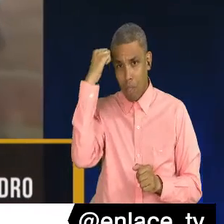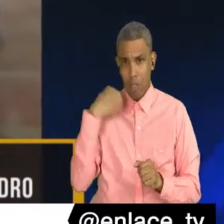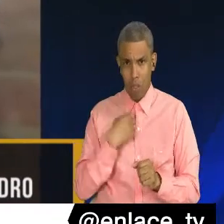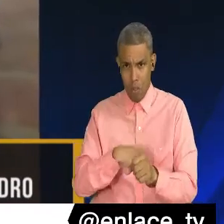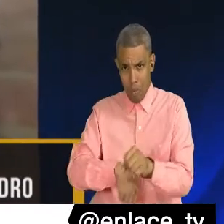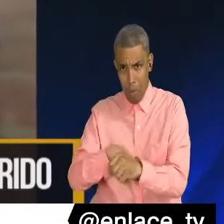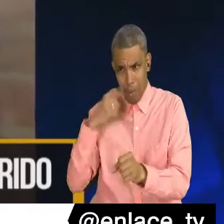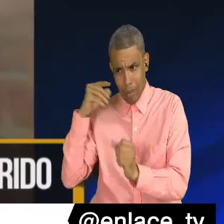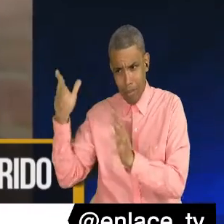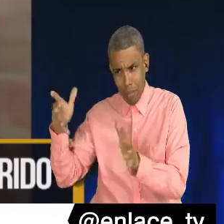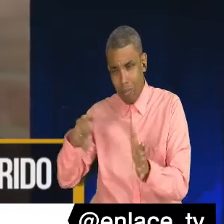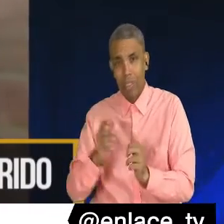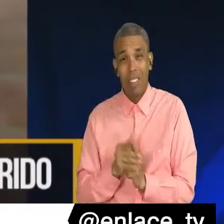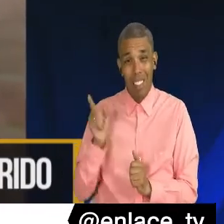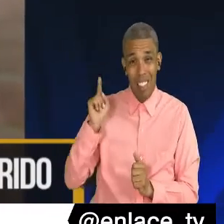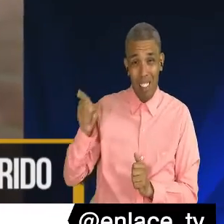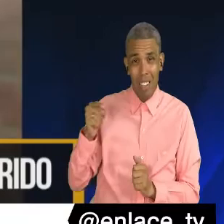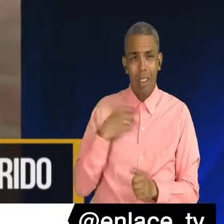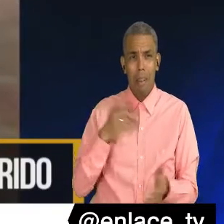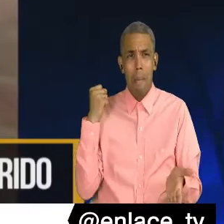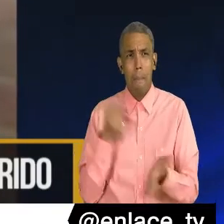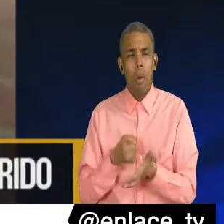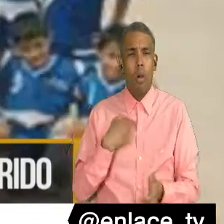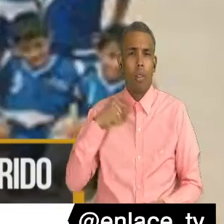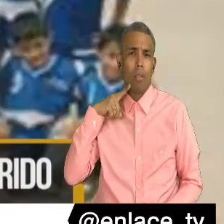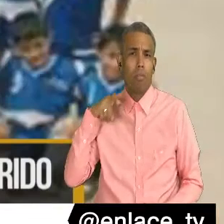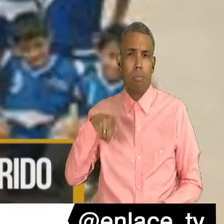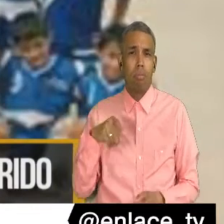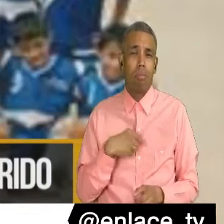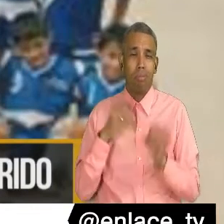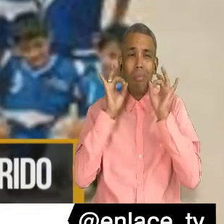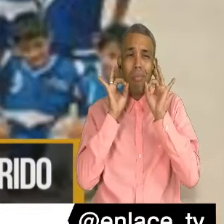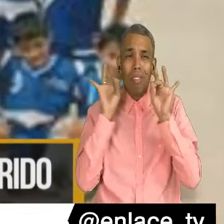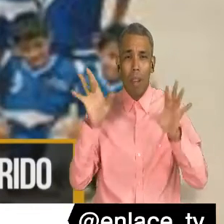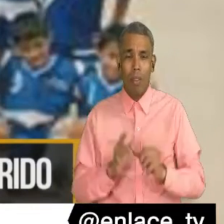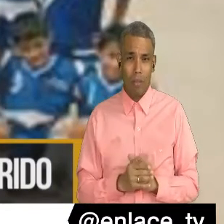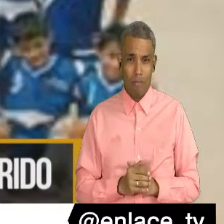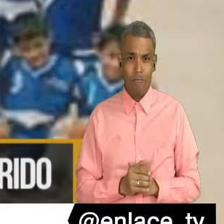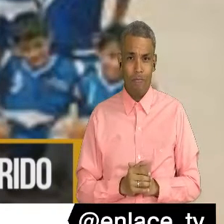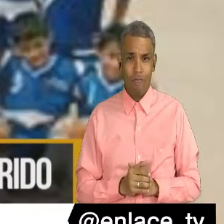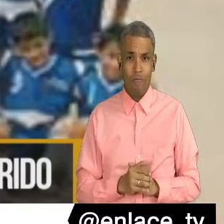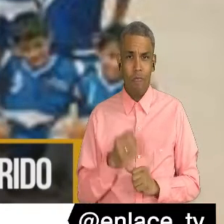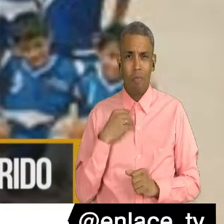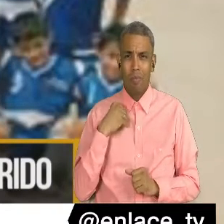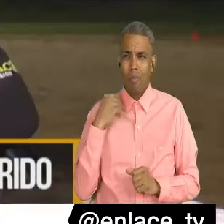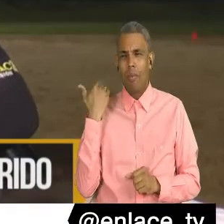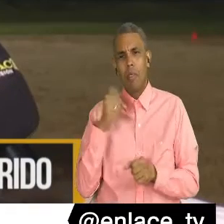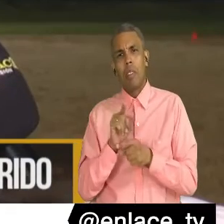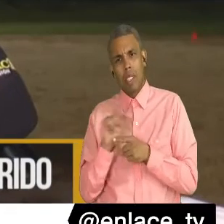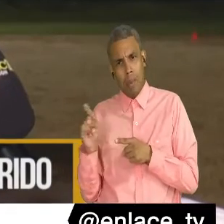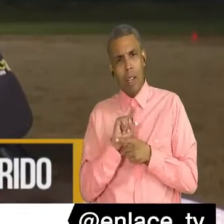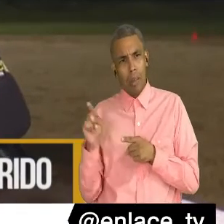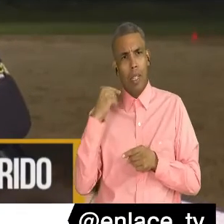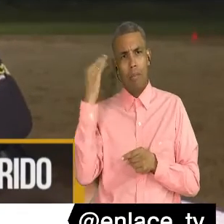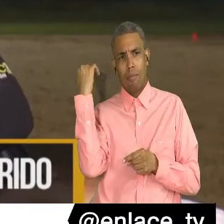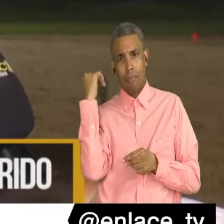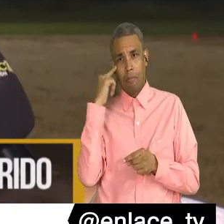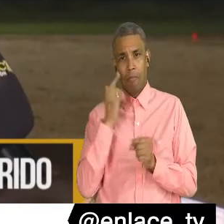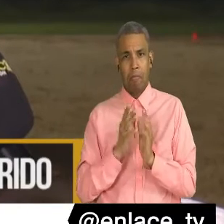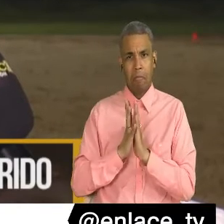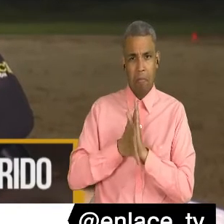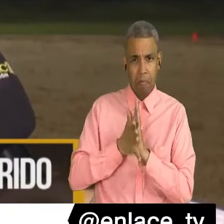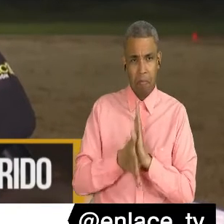una unidad de cuidados intensivos en la ciudad de Bucaramanga luego de sufrir un accidente de tránsito hace varias semanas. Sabemos que se accidentó contra